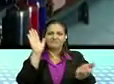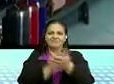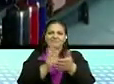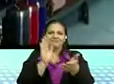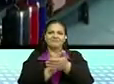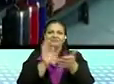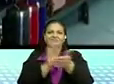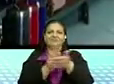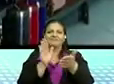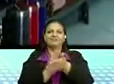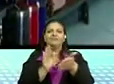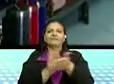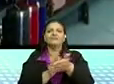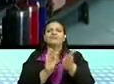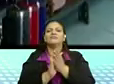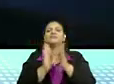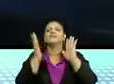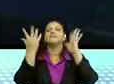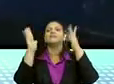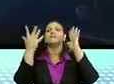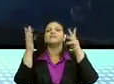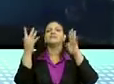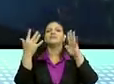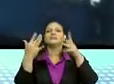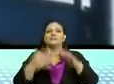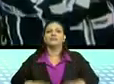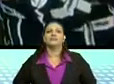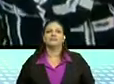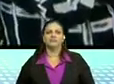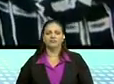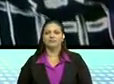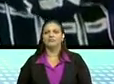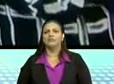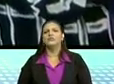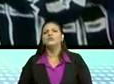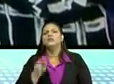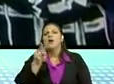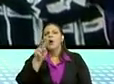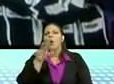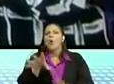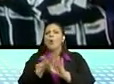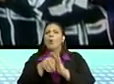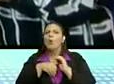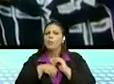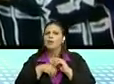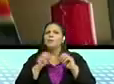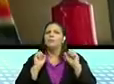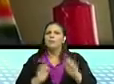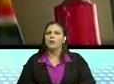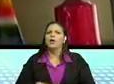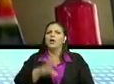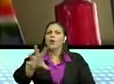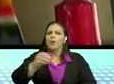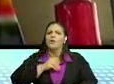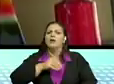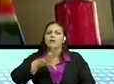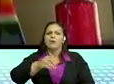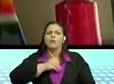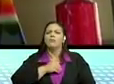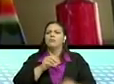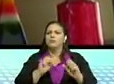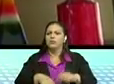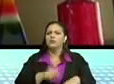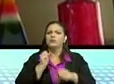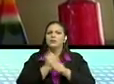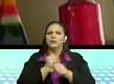ciudadana. Bien, y que se multiplique esta idea, que muchos tomen esta idea y también traten de salir adelante, que sí se puede.